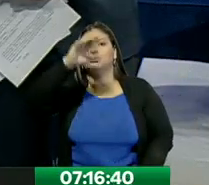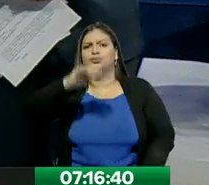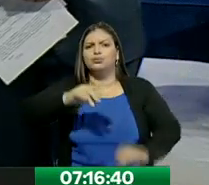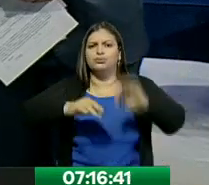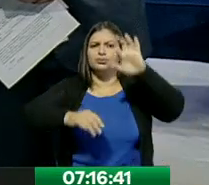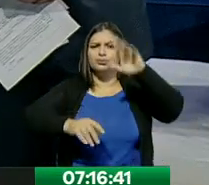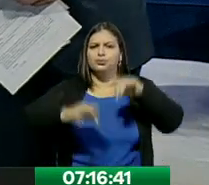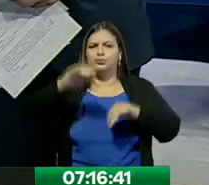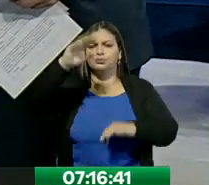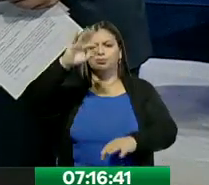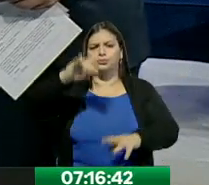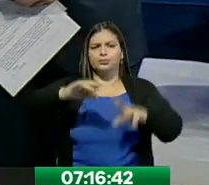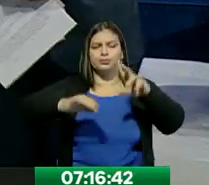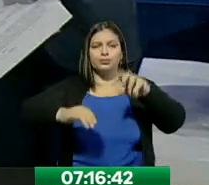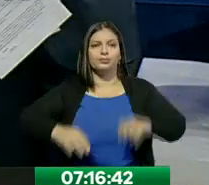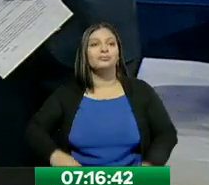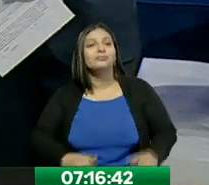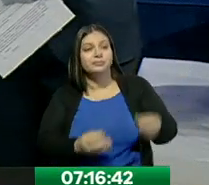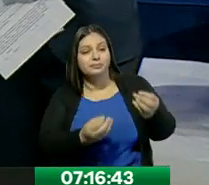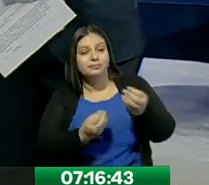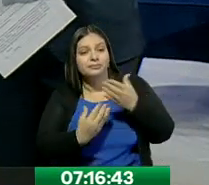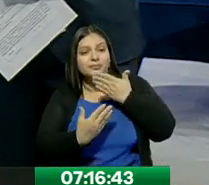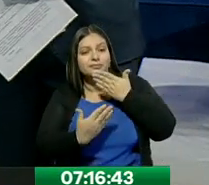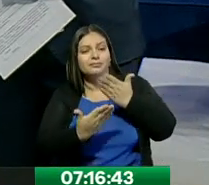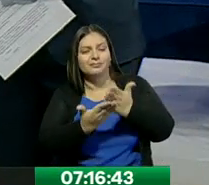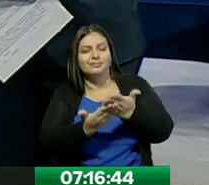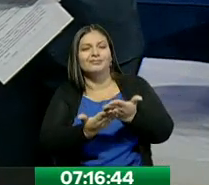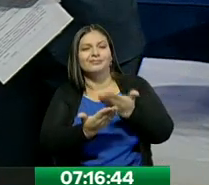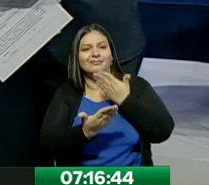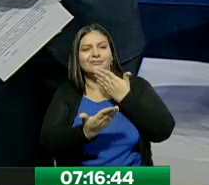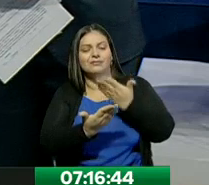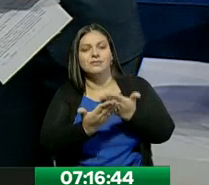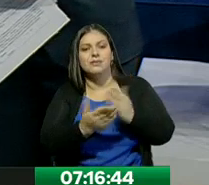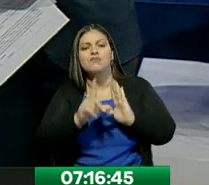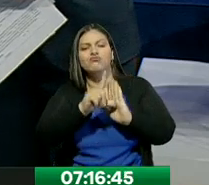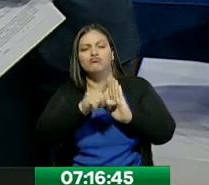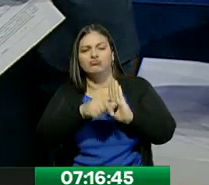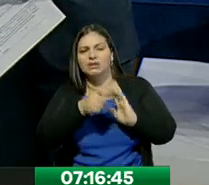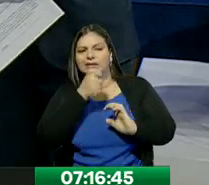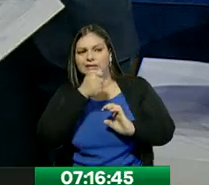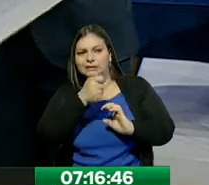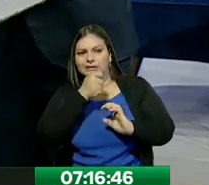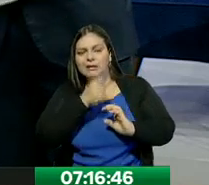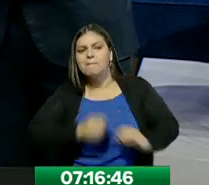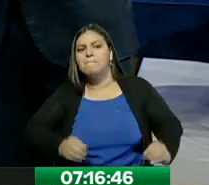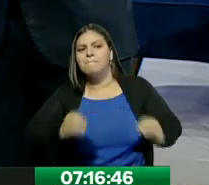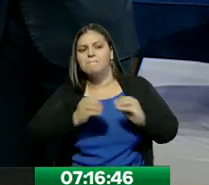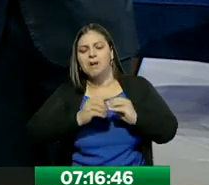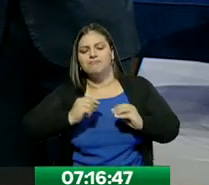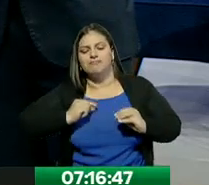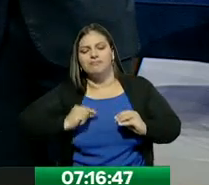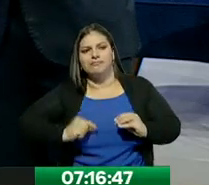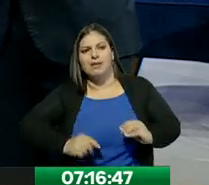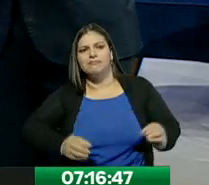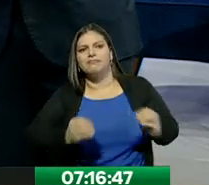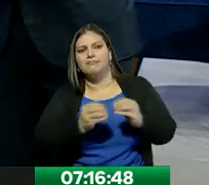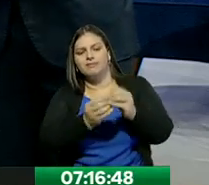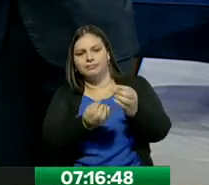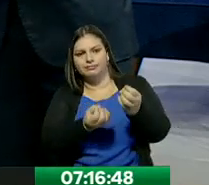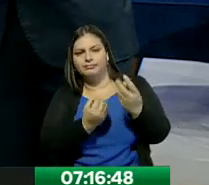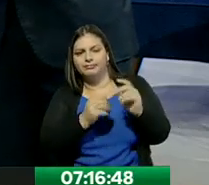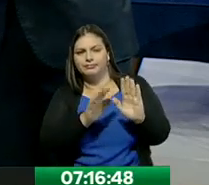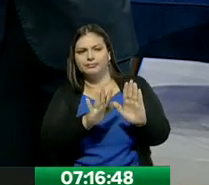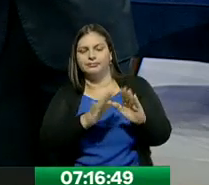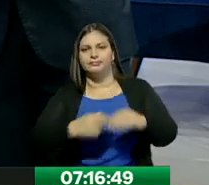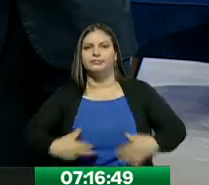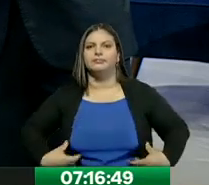Guayaquil. Muchísimas gracias, Jorge, y en cualquier momento estaremos nuevamente contactándonos contigo para que nos des más informes acá en la ciudad de Guayaquil. Y